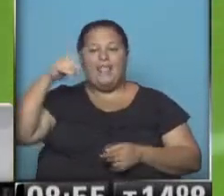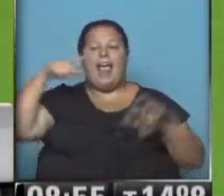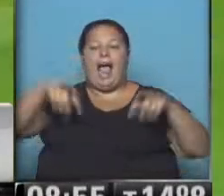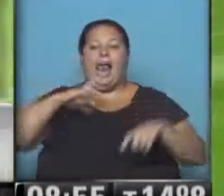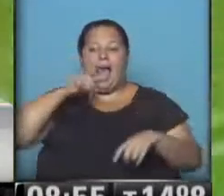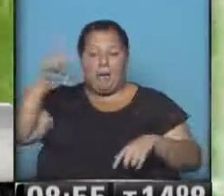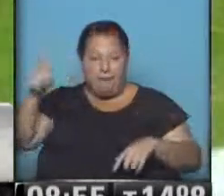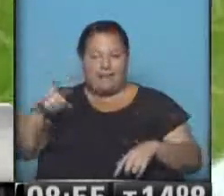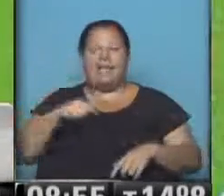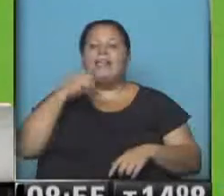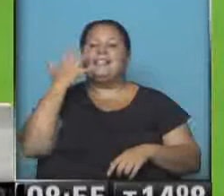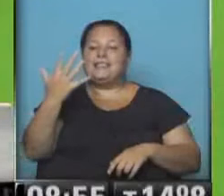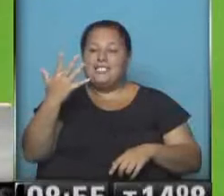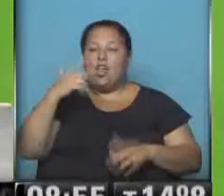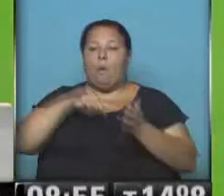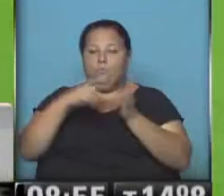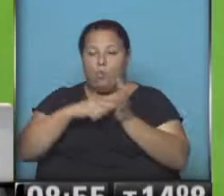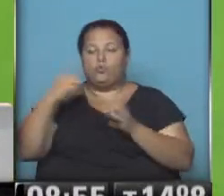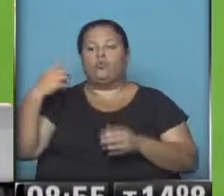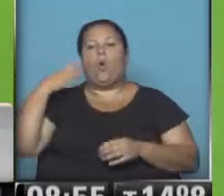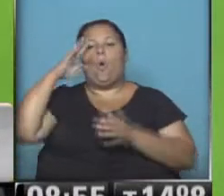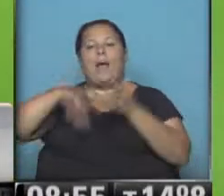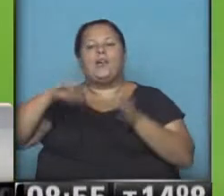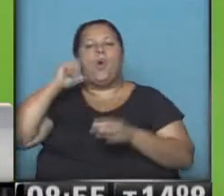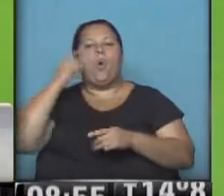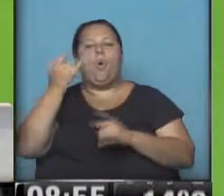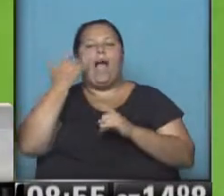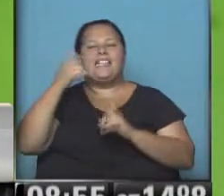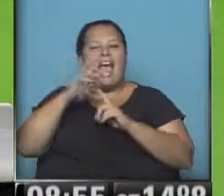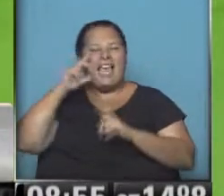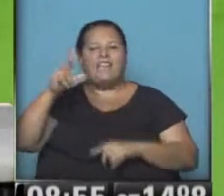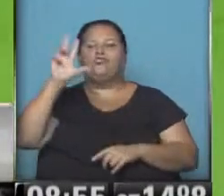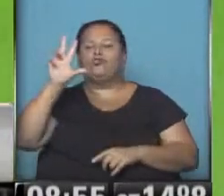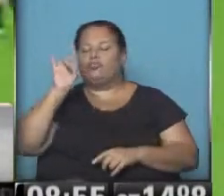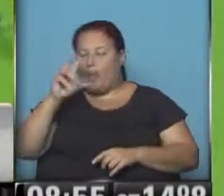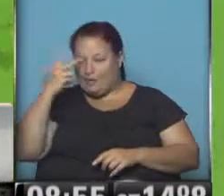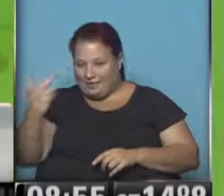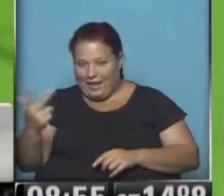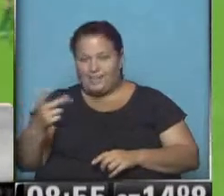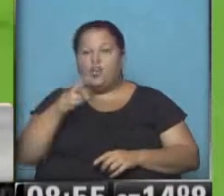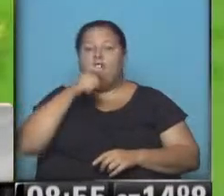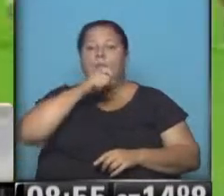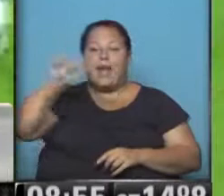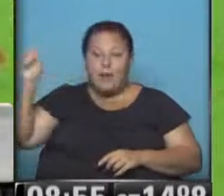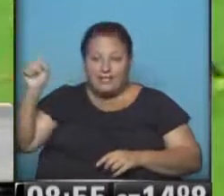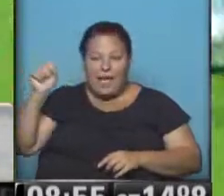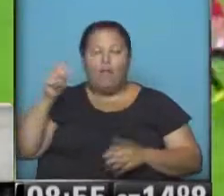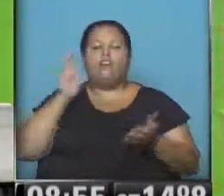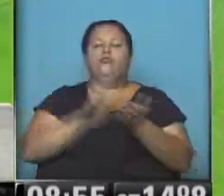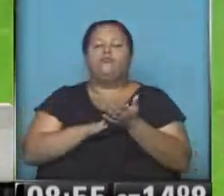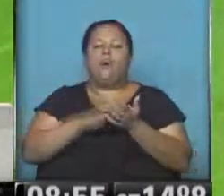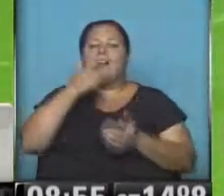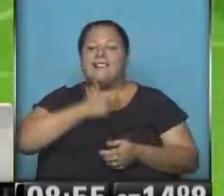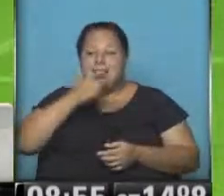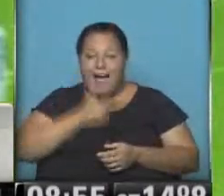tiene cinco unidades barcelona de guayaquil suma sólo tres con para libertadores el detalle tiene que ver también con